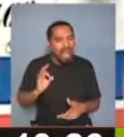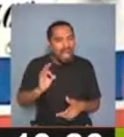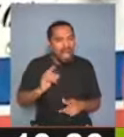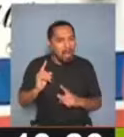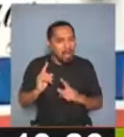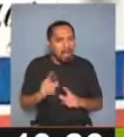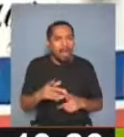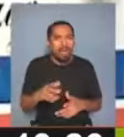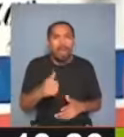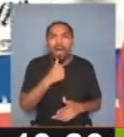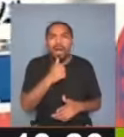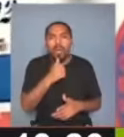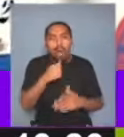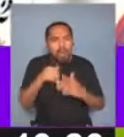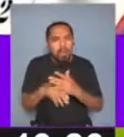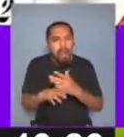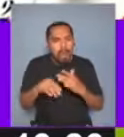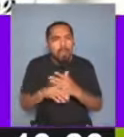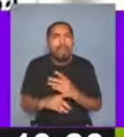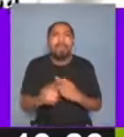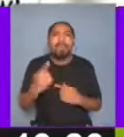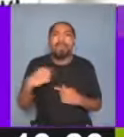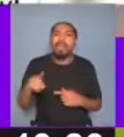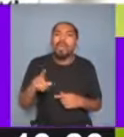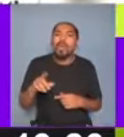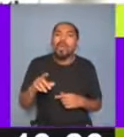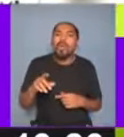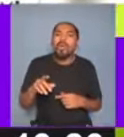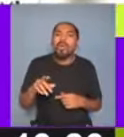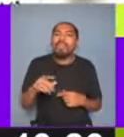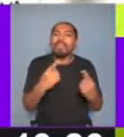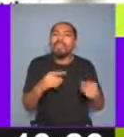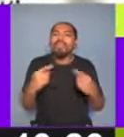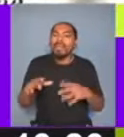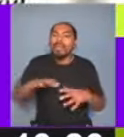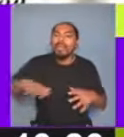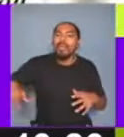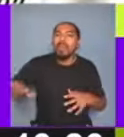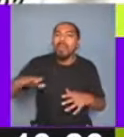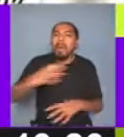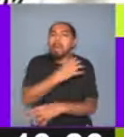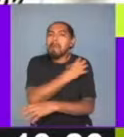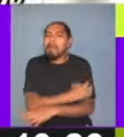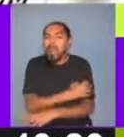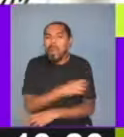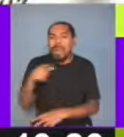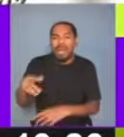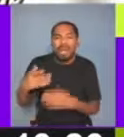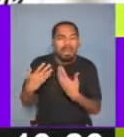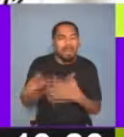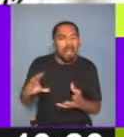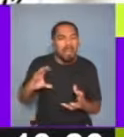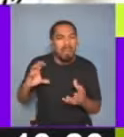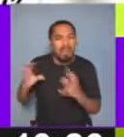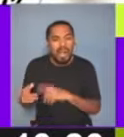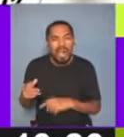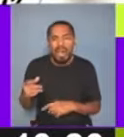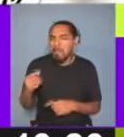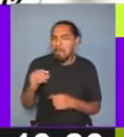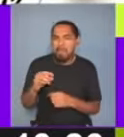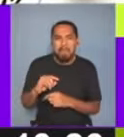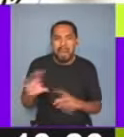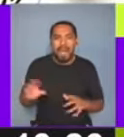aquellas que no tienen o están más precarias o están en asentamiento por supuesto este son las más afectada Pues bien anoche empezamos a